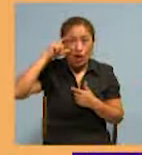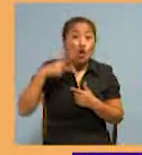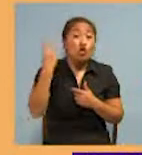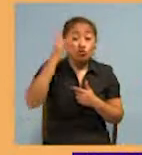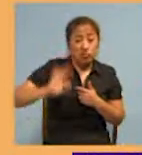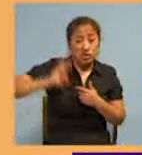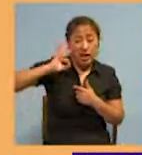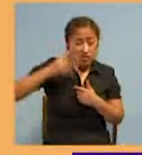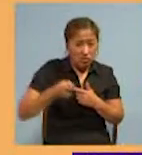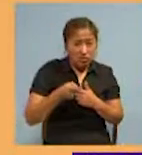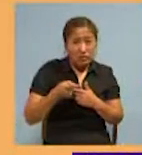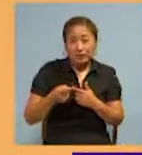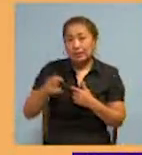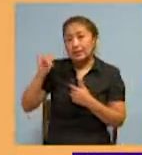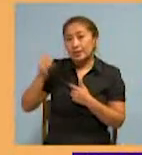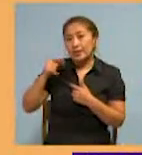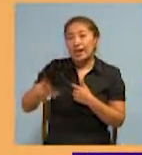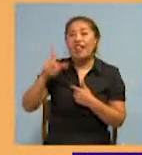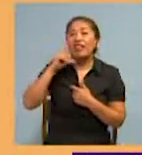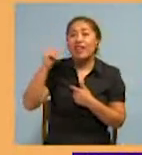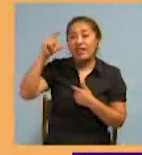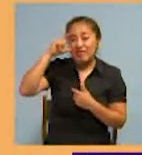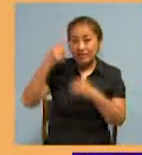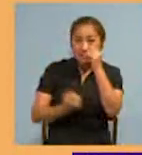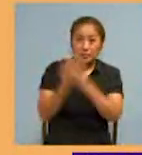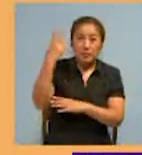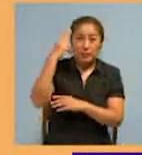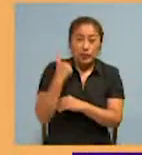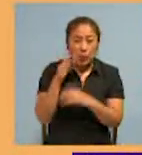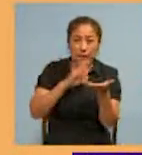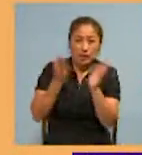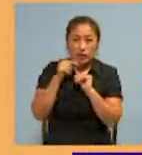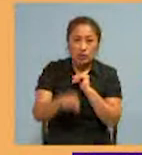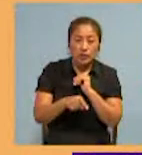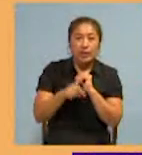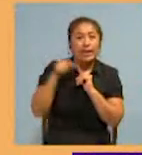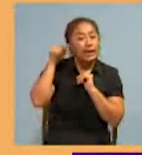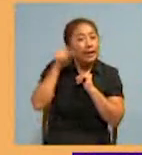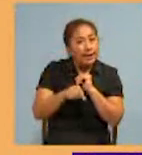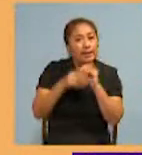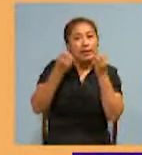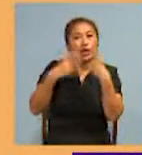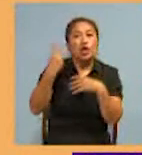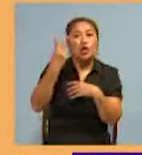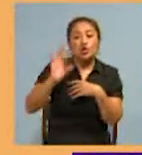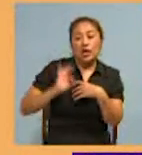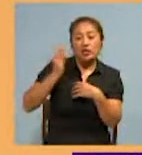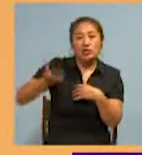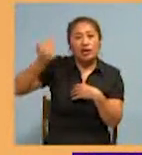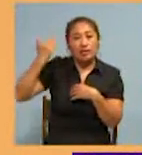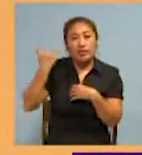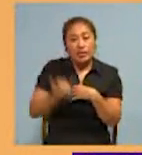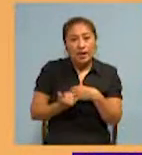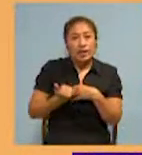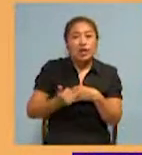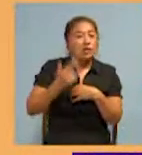años y vamos a hacer un acto el día a día a las 9 de la mañana que aproximadamente en el momento en donde hace dos años atrás se produjo